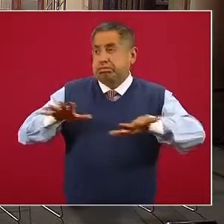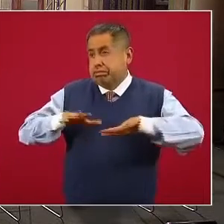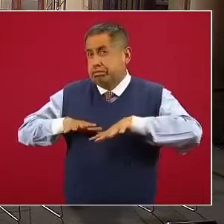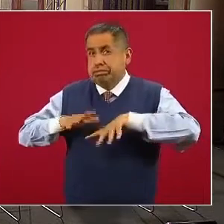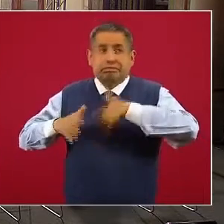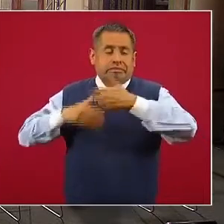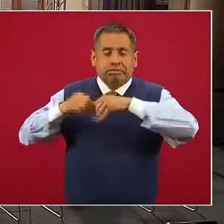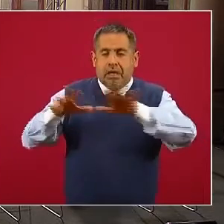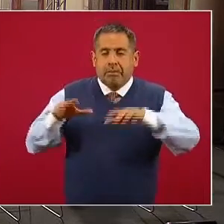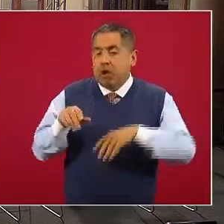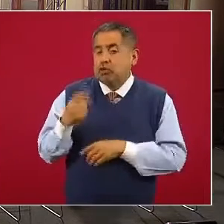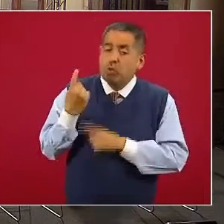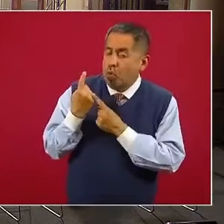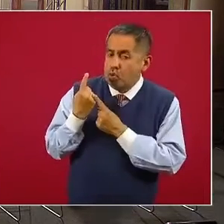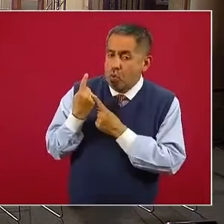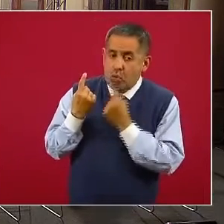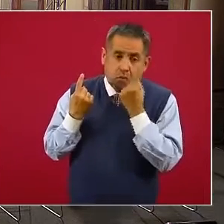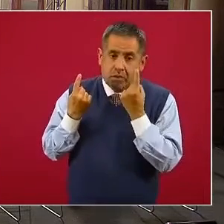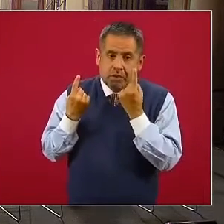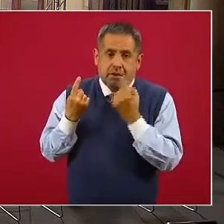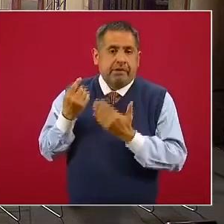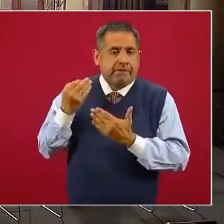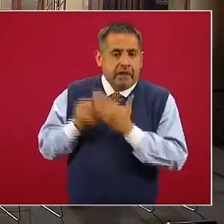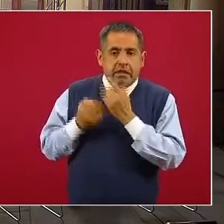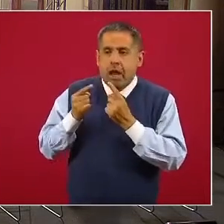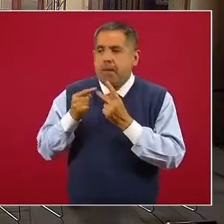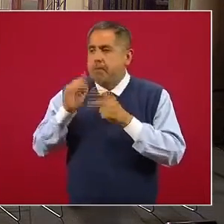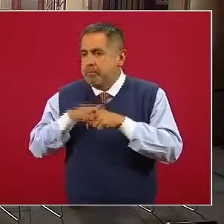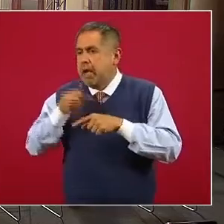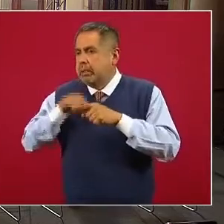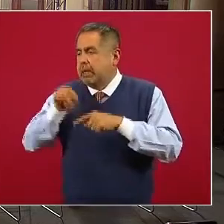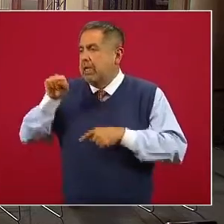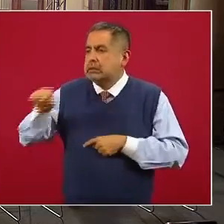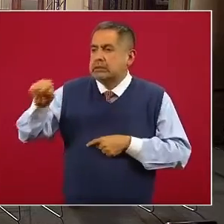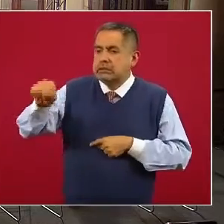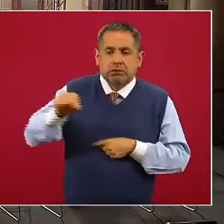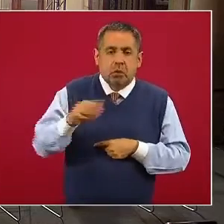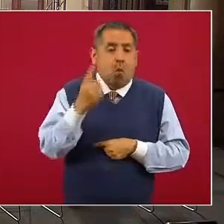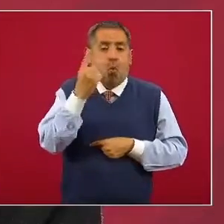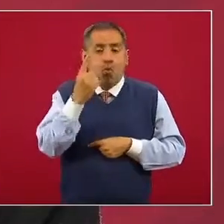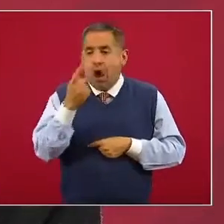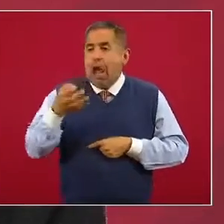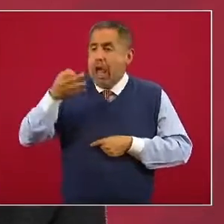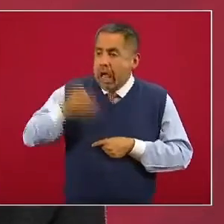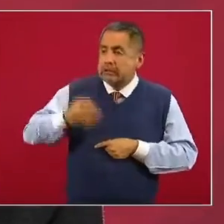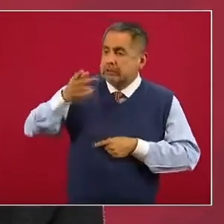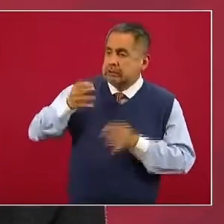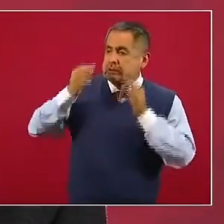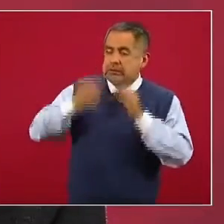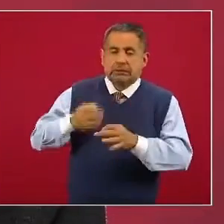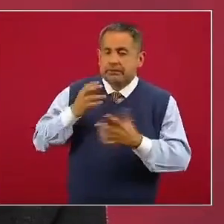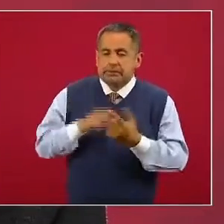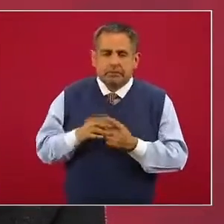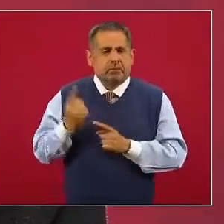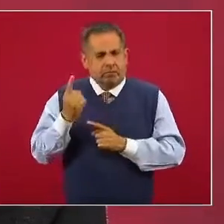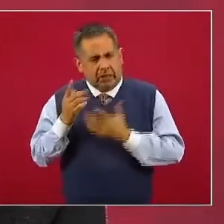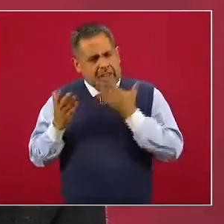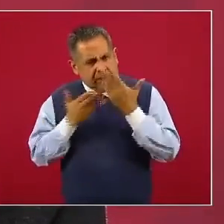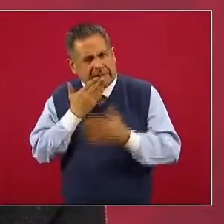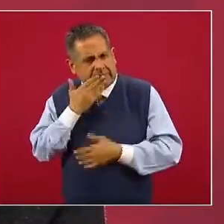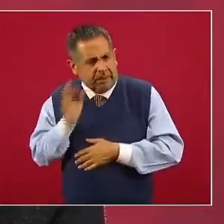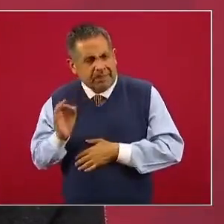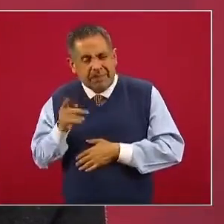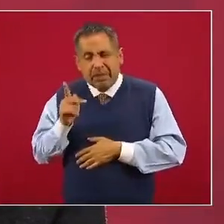de información y agencias noticiosas internacionales, eso no es evidencia científica. El estudio tiene sus virtudes, también tiene